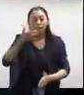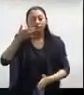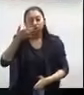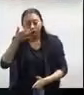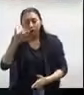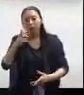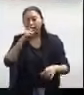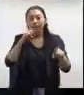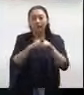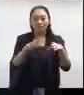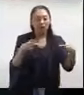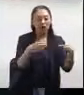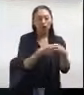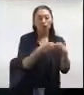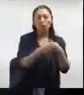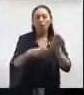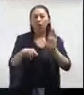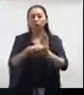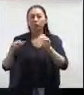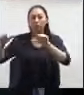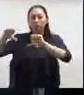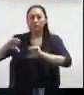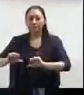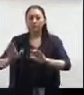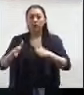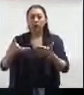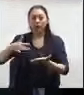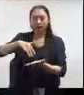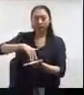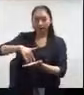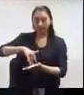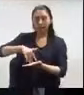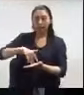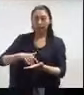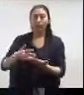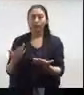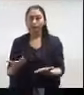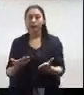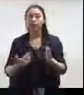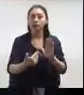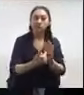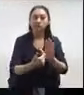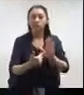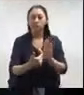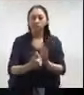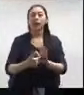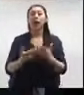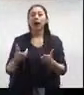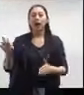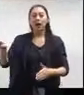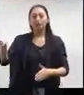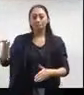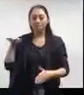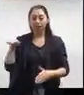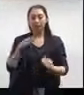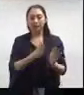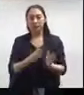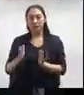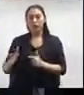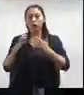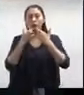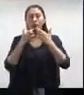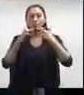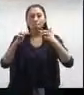crimen organizado y delincuencia común que pongan en riesgo y amenacen al mantenimiento de la paz y el orden público,